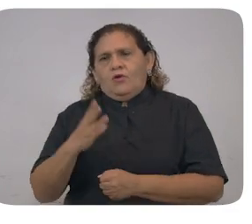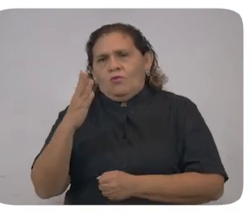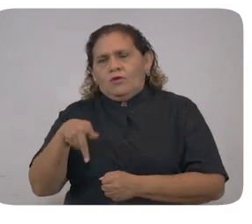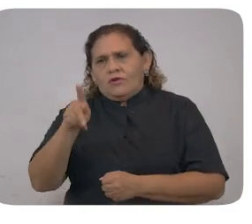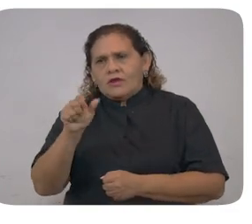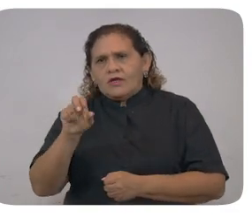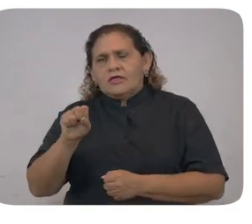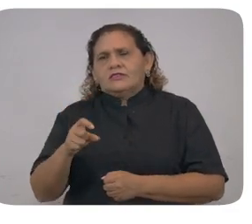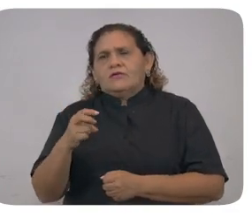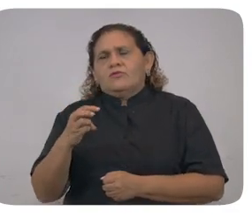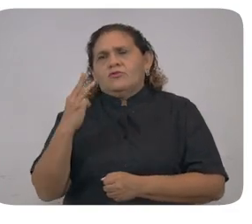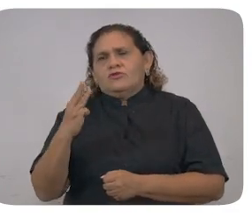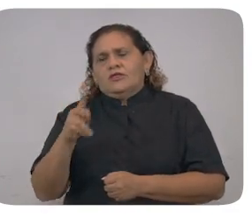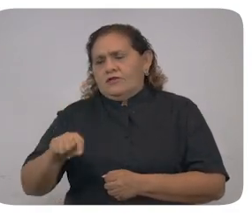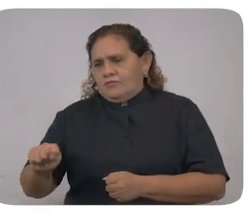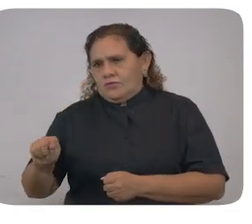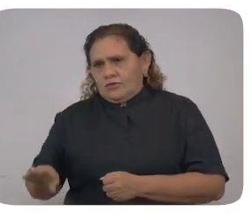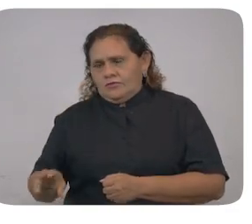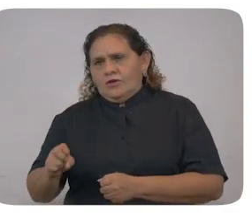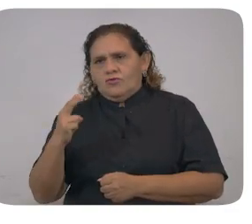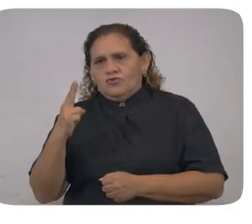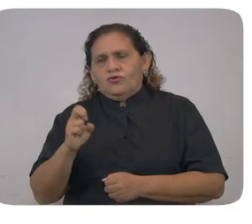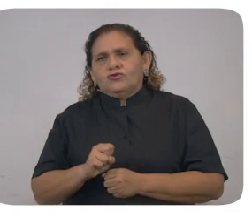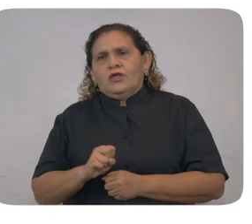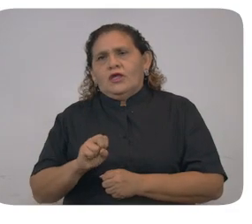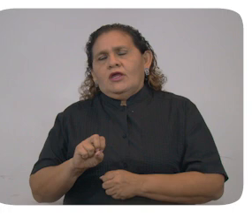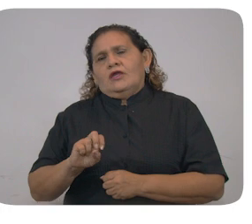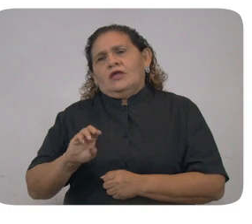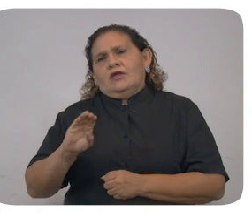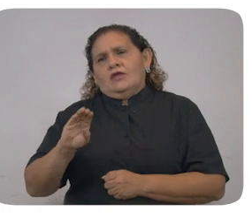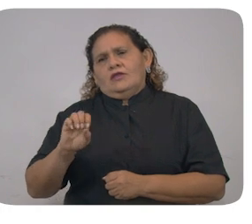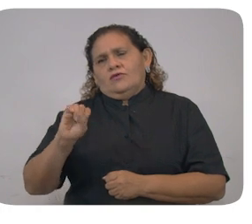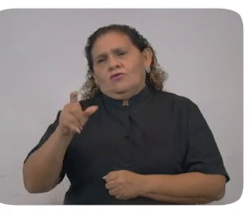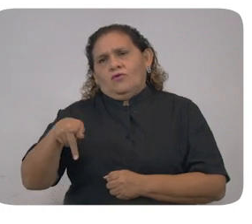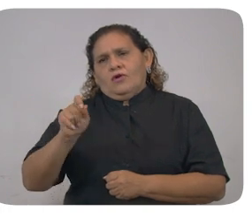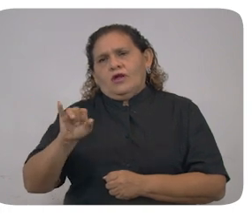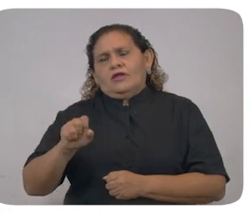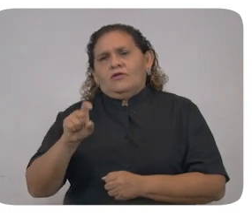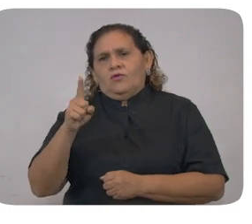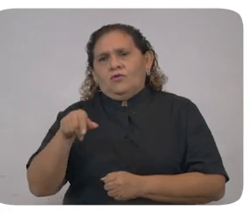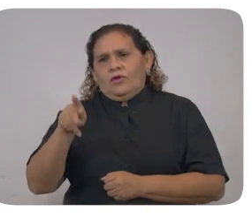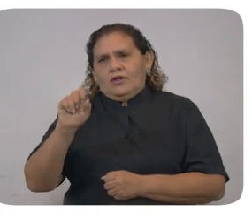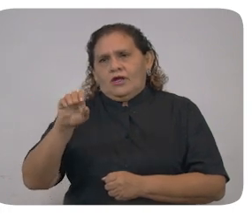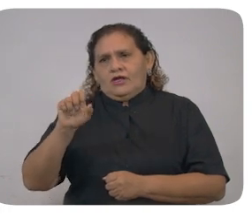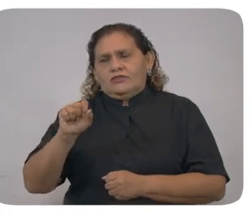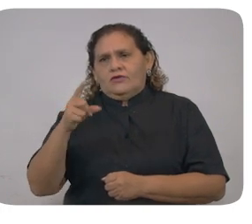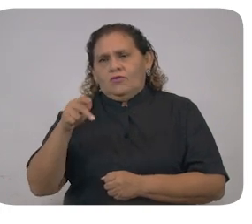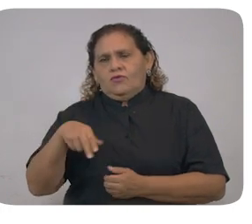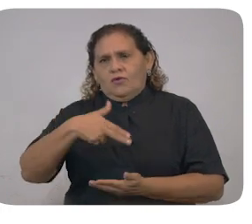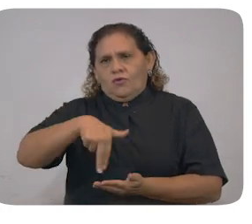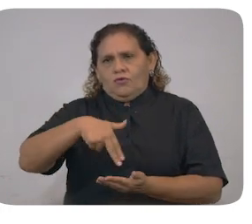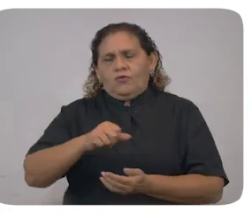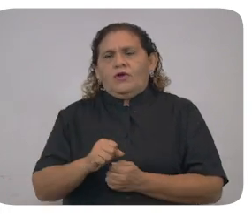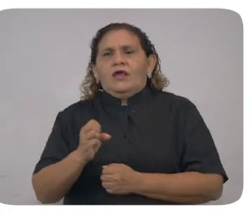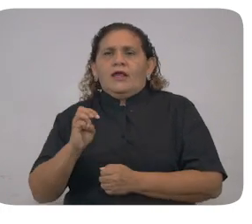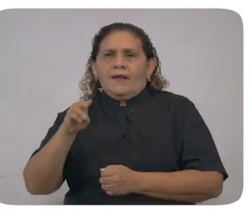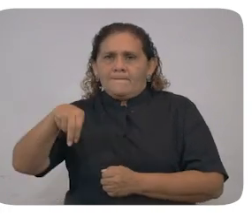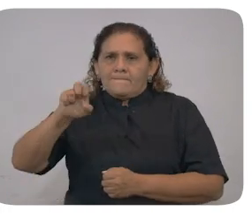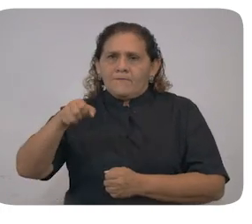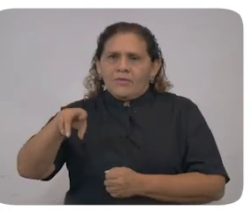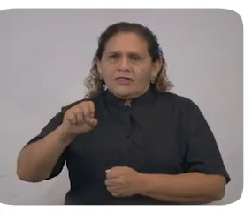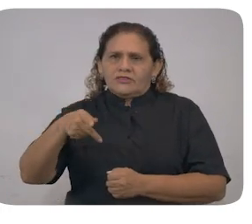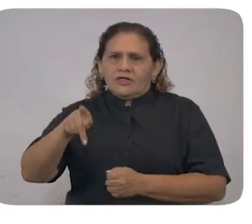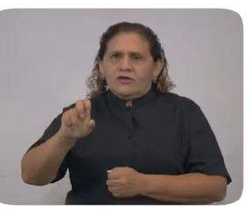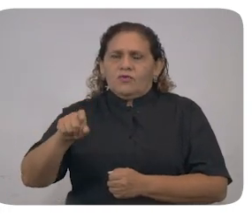Tizimín, 2 en Chemash, Humán y Valladolid, 1 en Aquil, Cacalchen, Junucmá, Maní, Mashcanú,